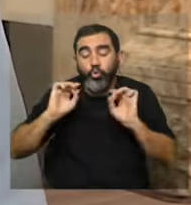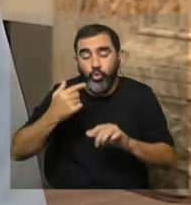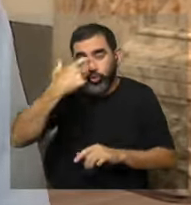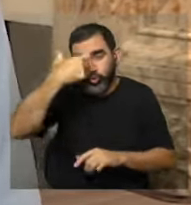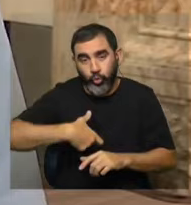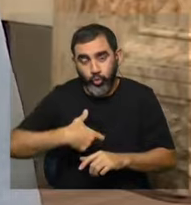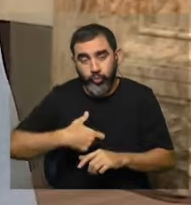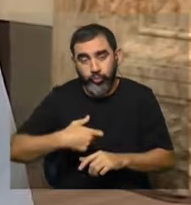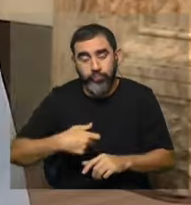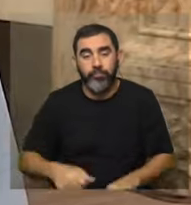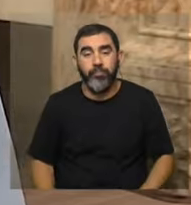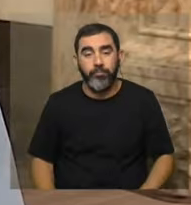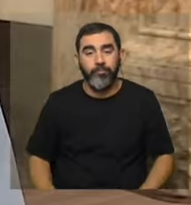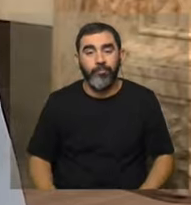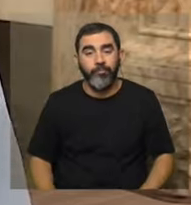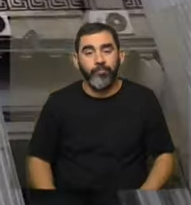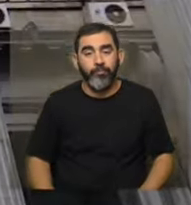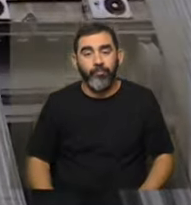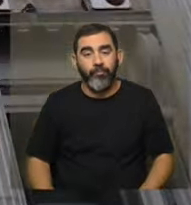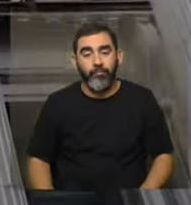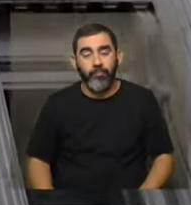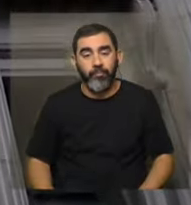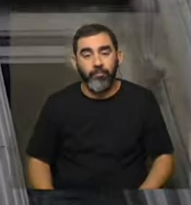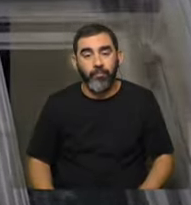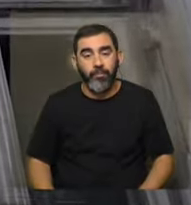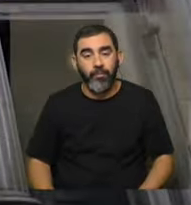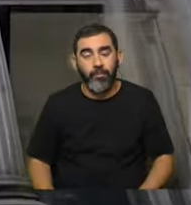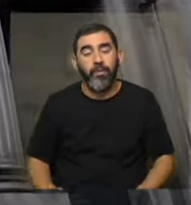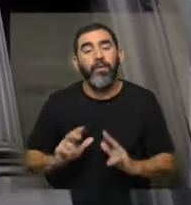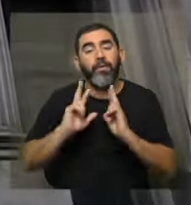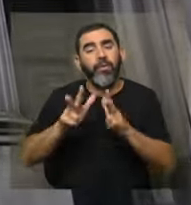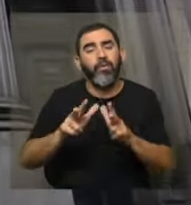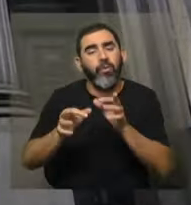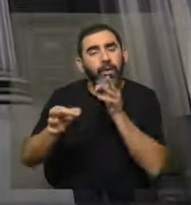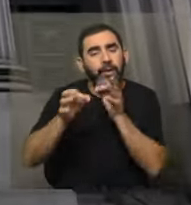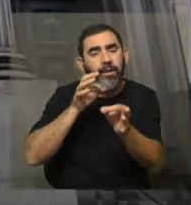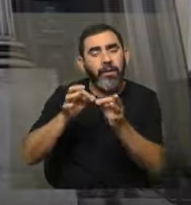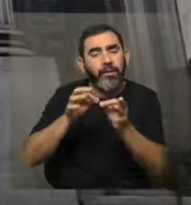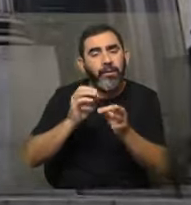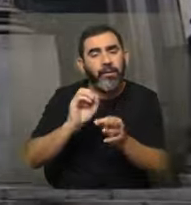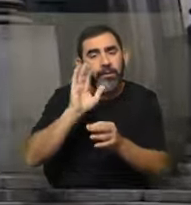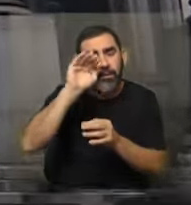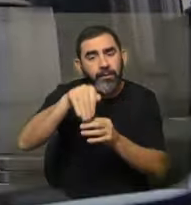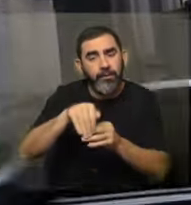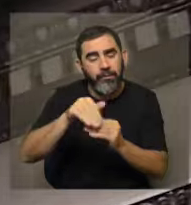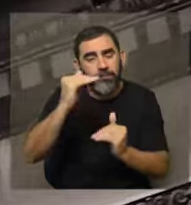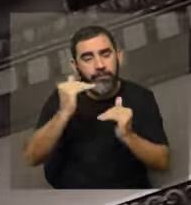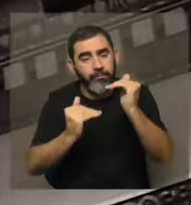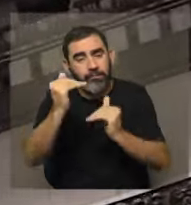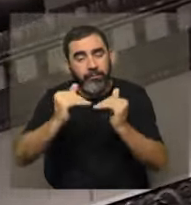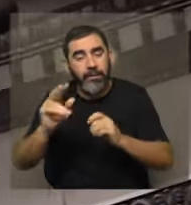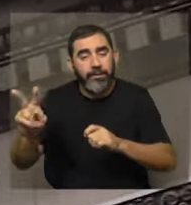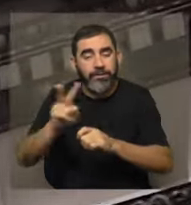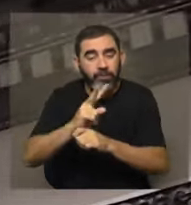realizar y validar las transacciones que él desee Mariela Espino se refirió a la estrategia del brow a la hora de mantener el equilibrio entre